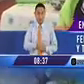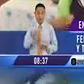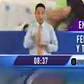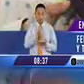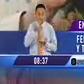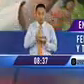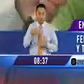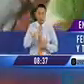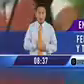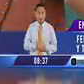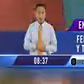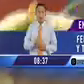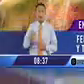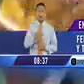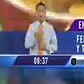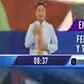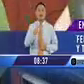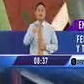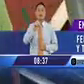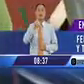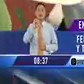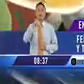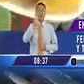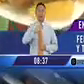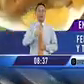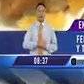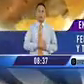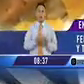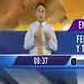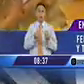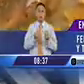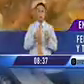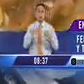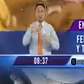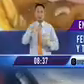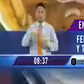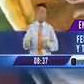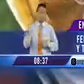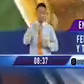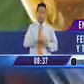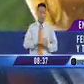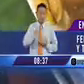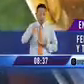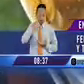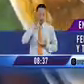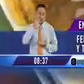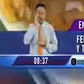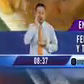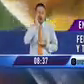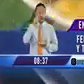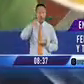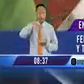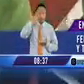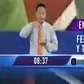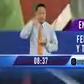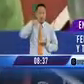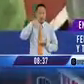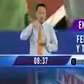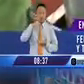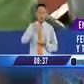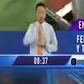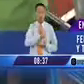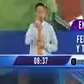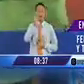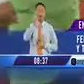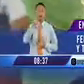encebollado, corvinas, ceviches, banderas, maremotos, para que vengan y disfruten, saboreen estos platos típicos del